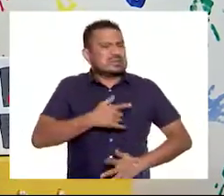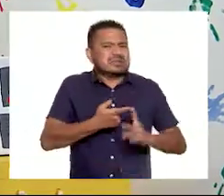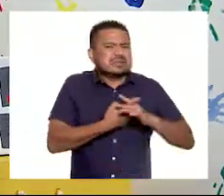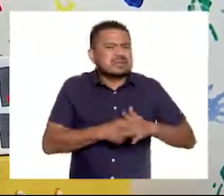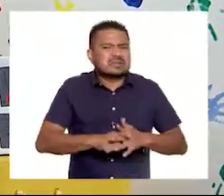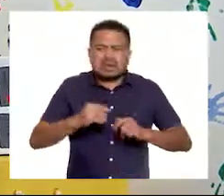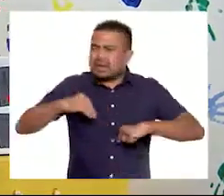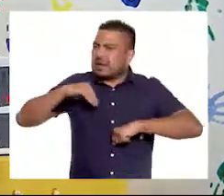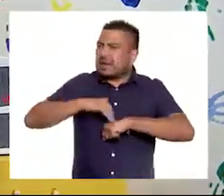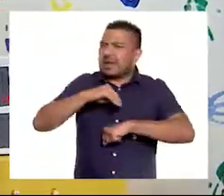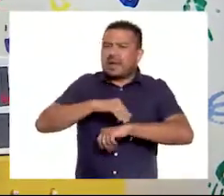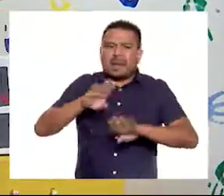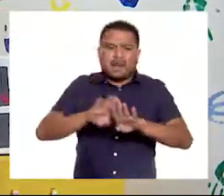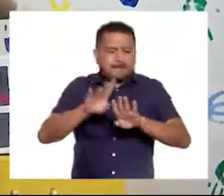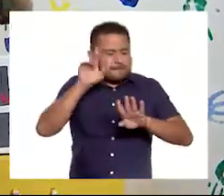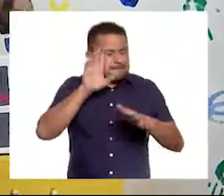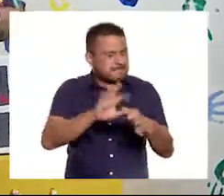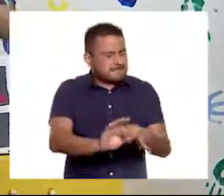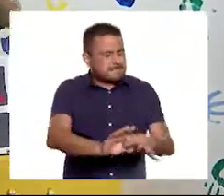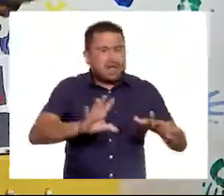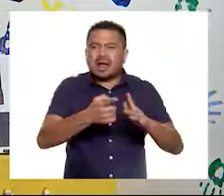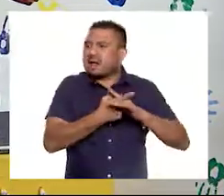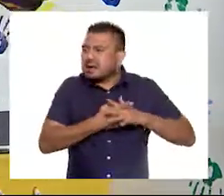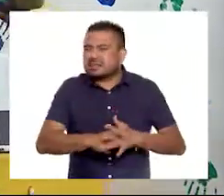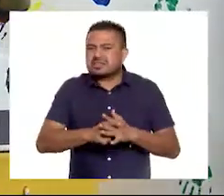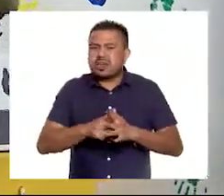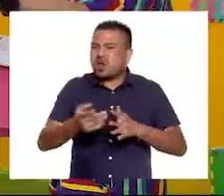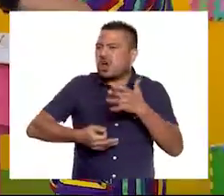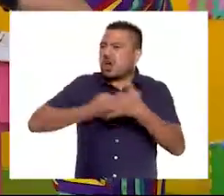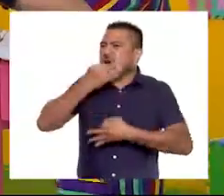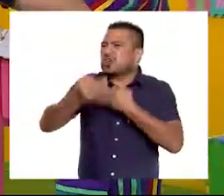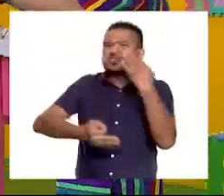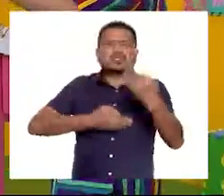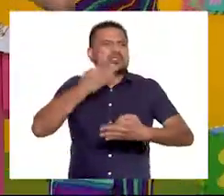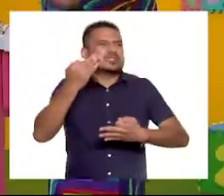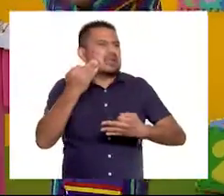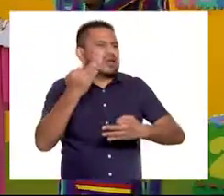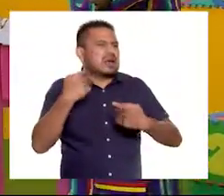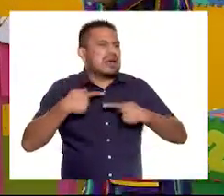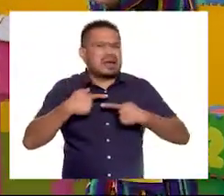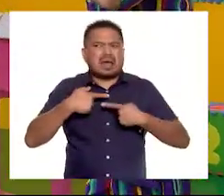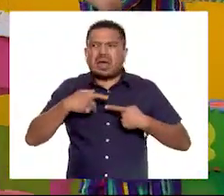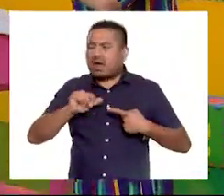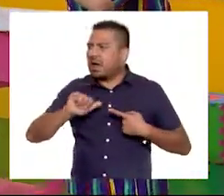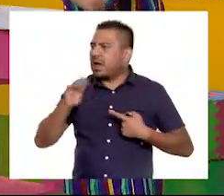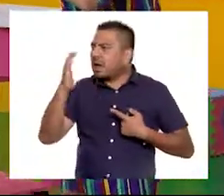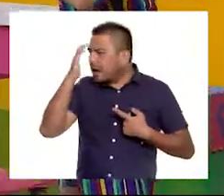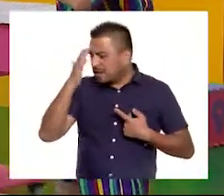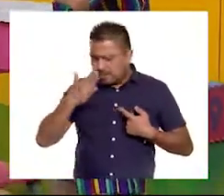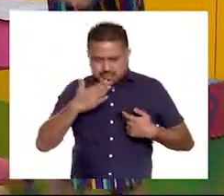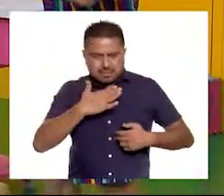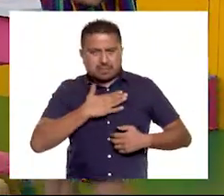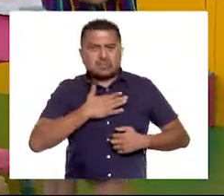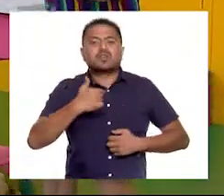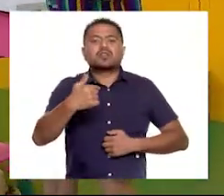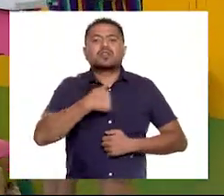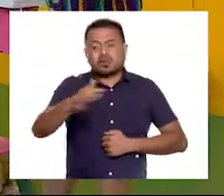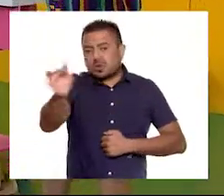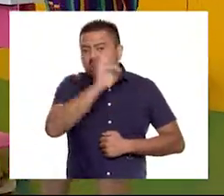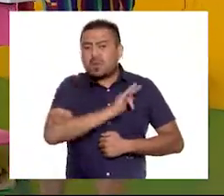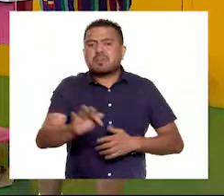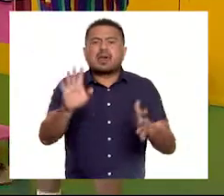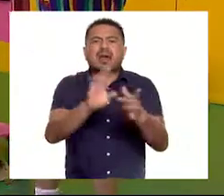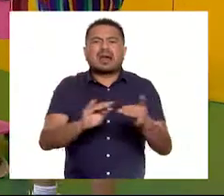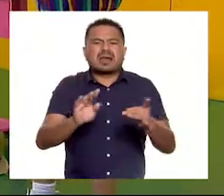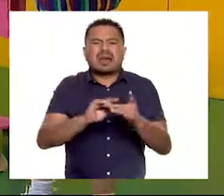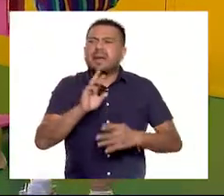a crecer como a la furia y ya voy a empezar a ser grosero con las demás personas. Si yo me conozco y soy capaz de